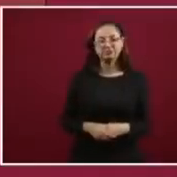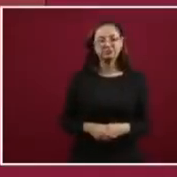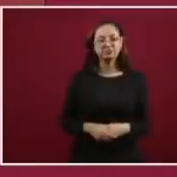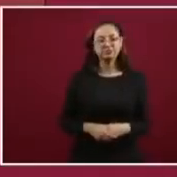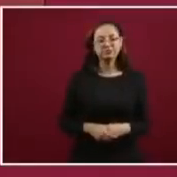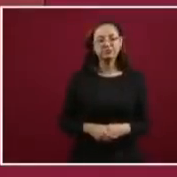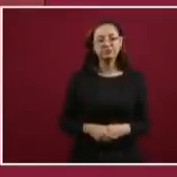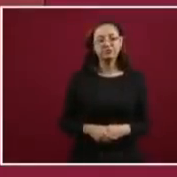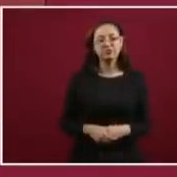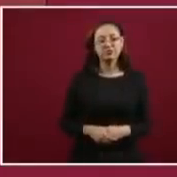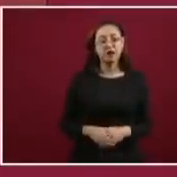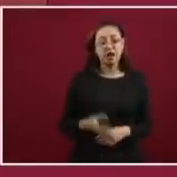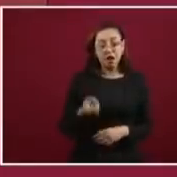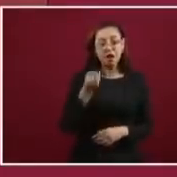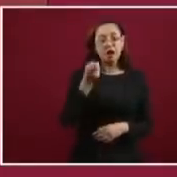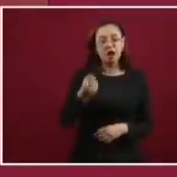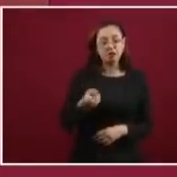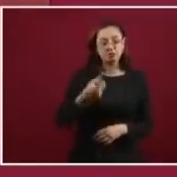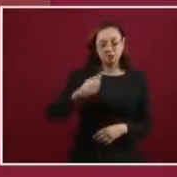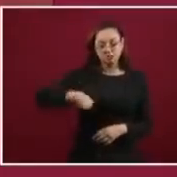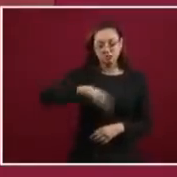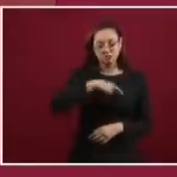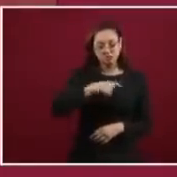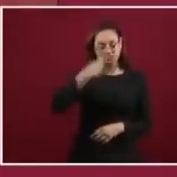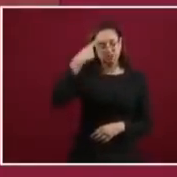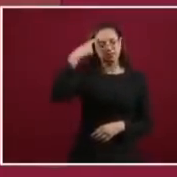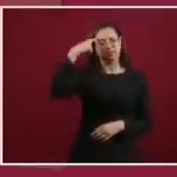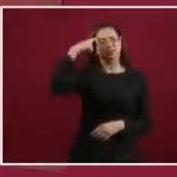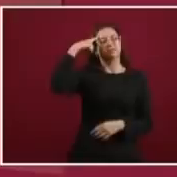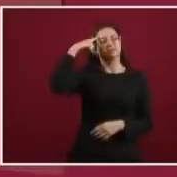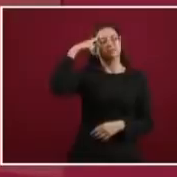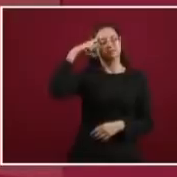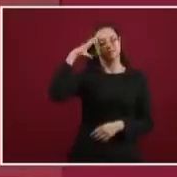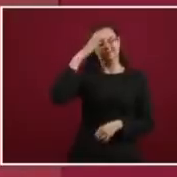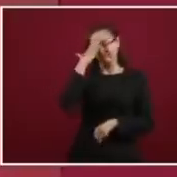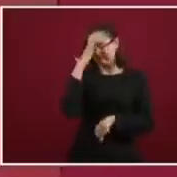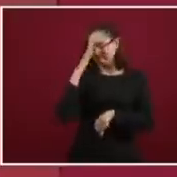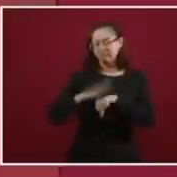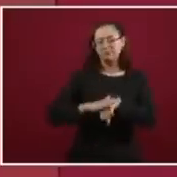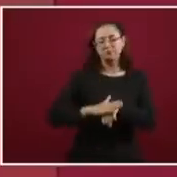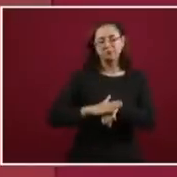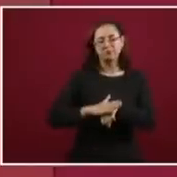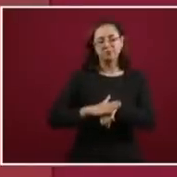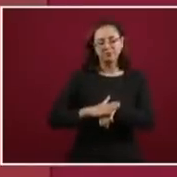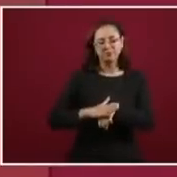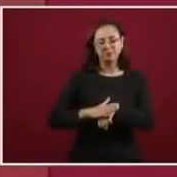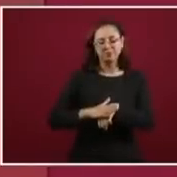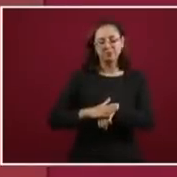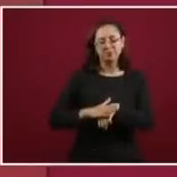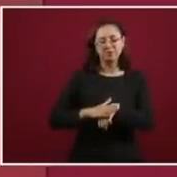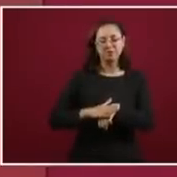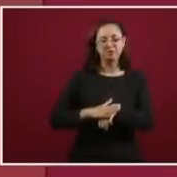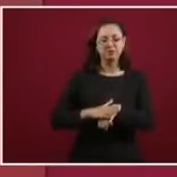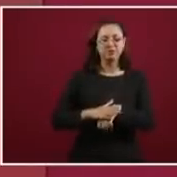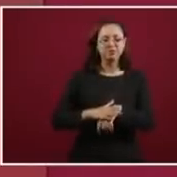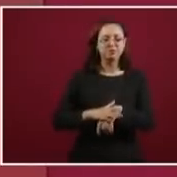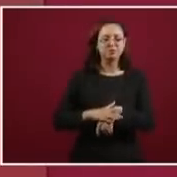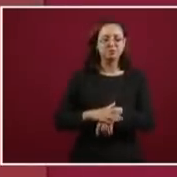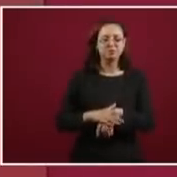ya tenemos eso eso es lo que tiene que ver con la